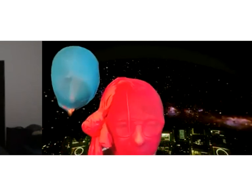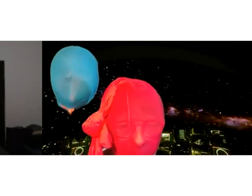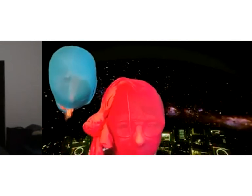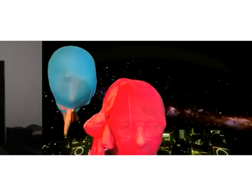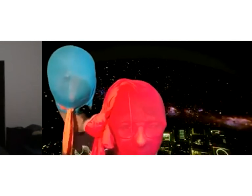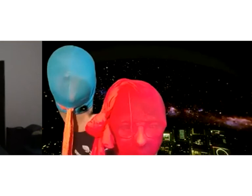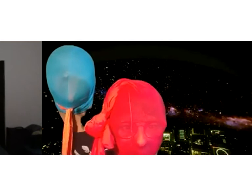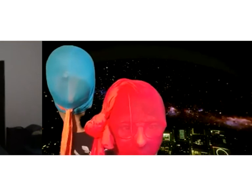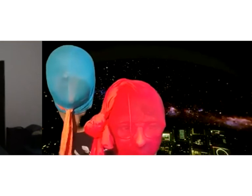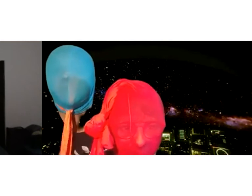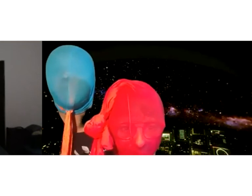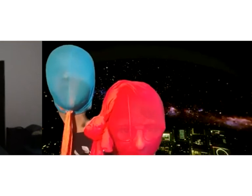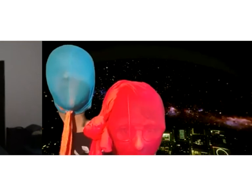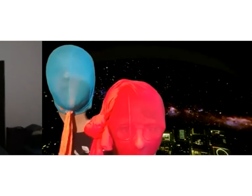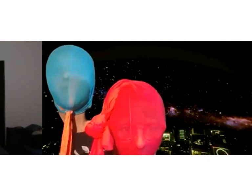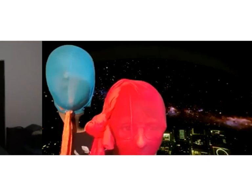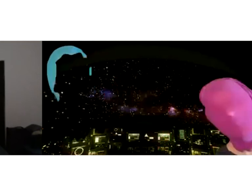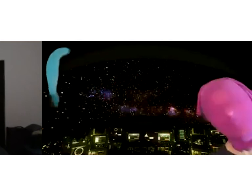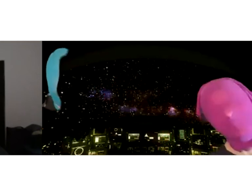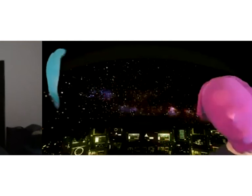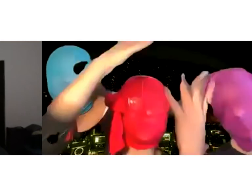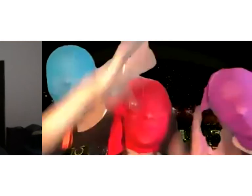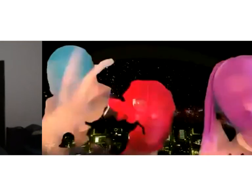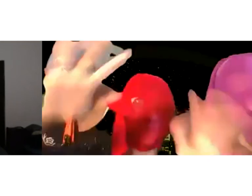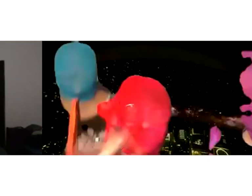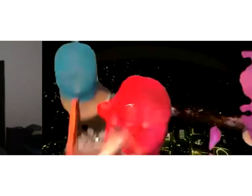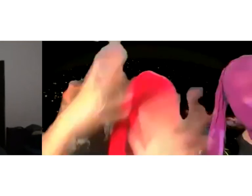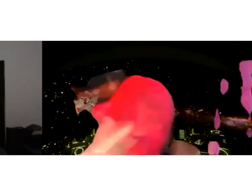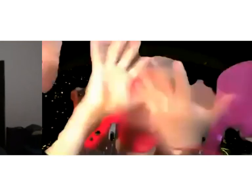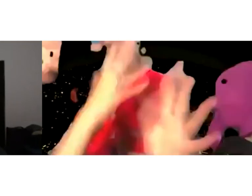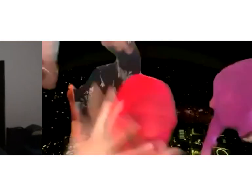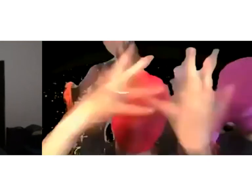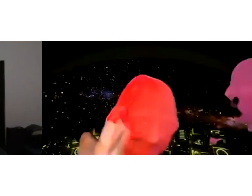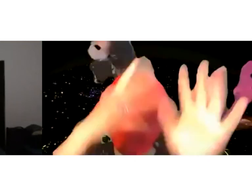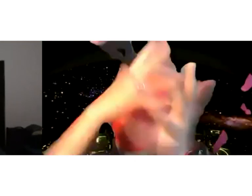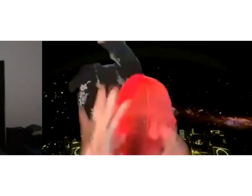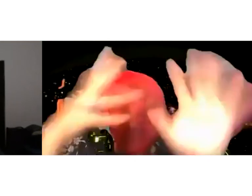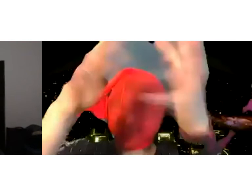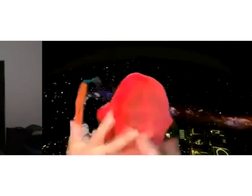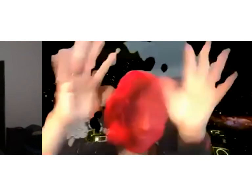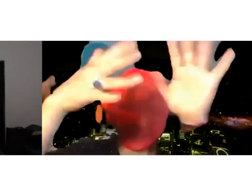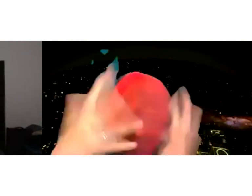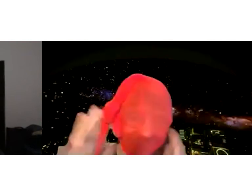Creo que llegó un comentario mientras tanto, que es compartimos.